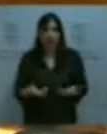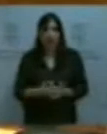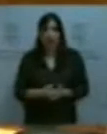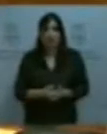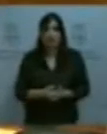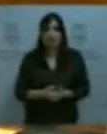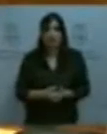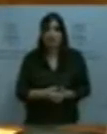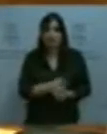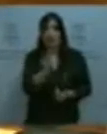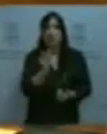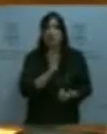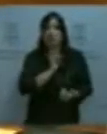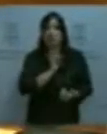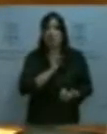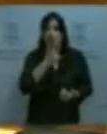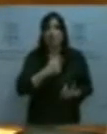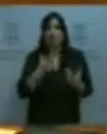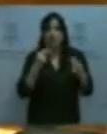también. Gracias.